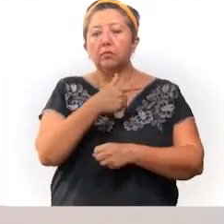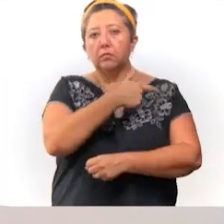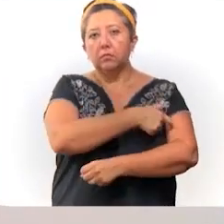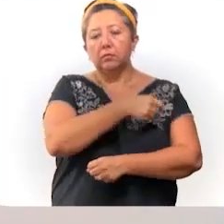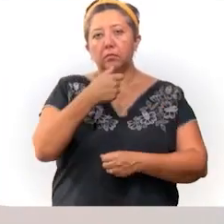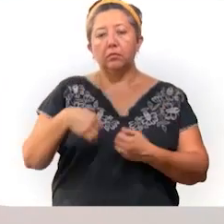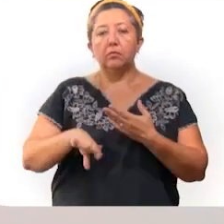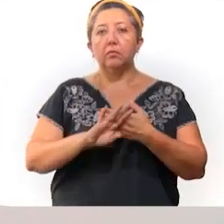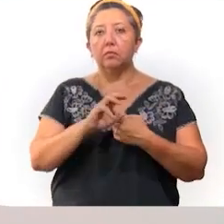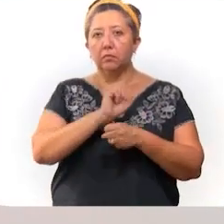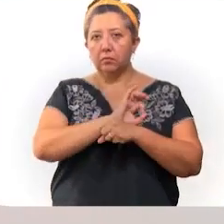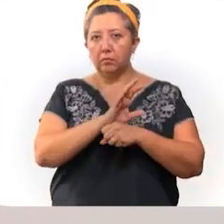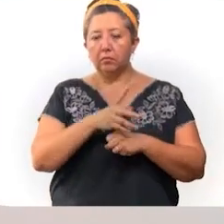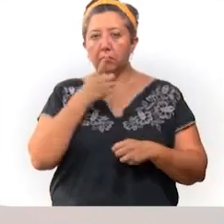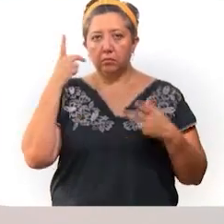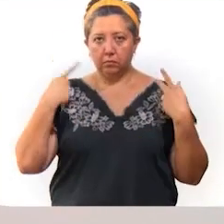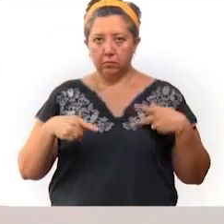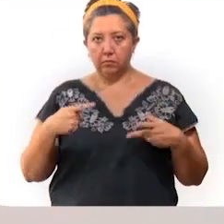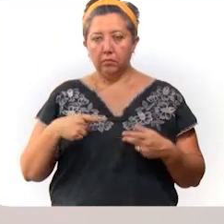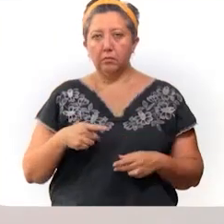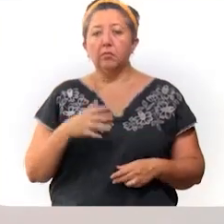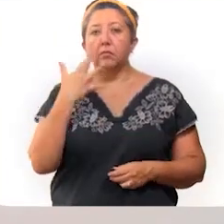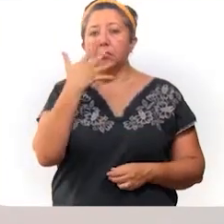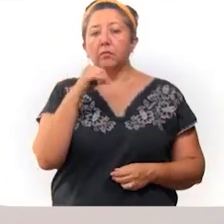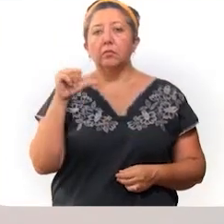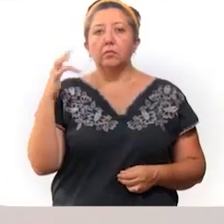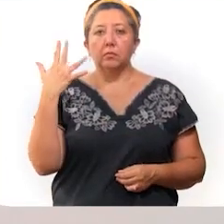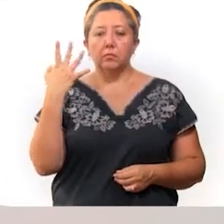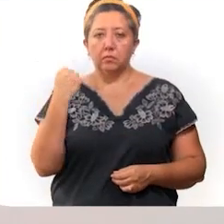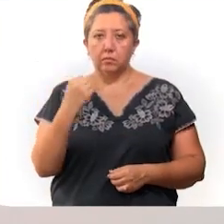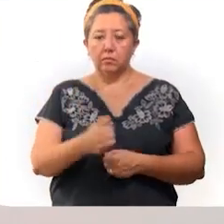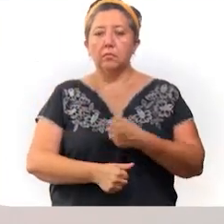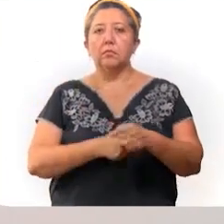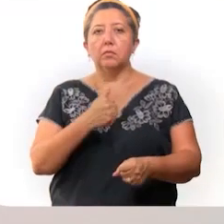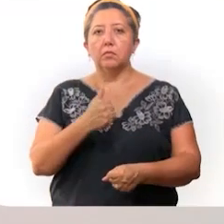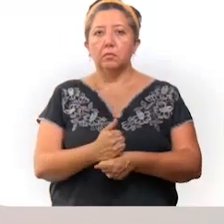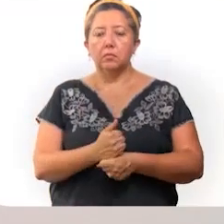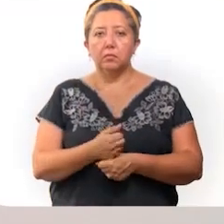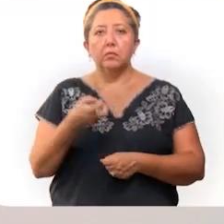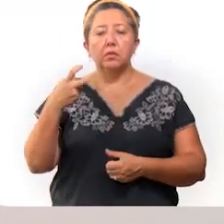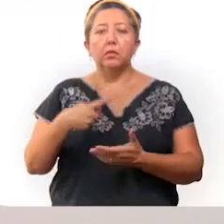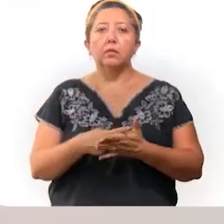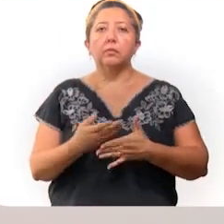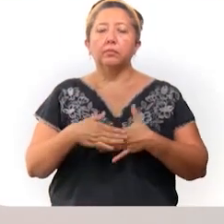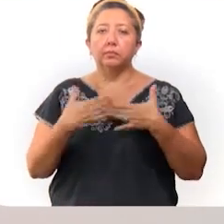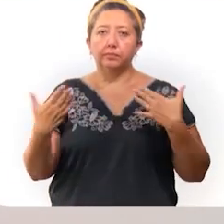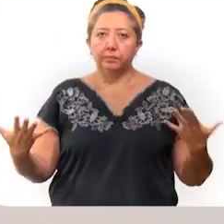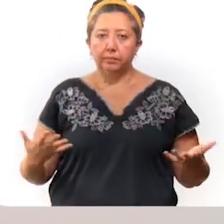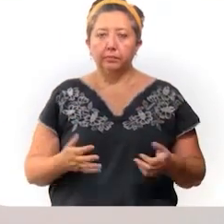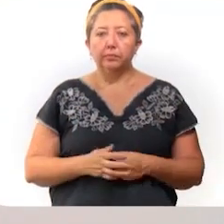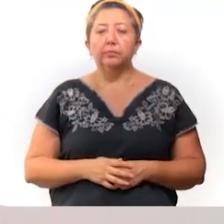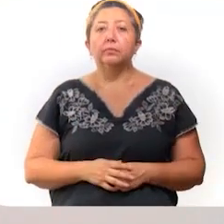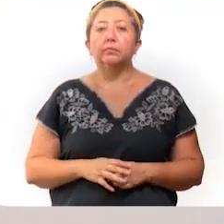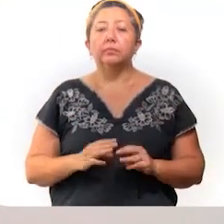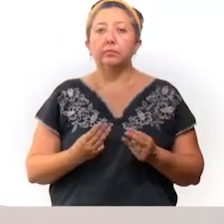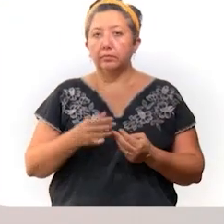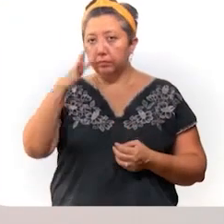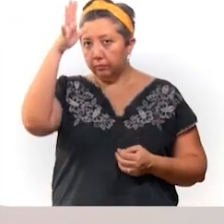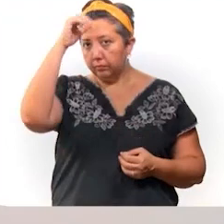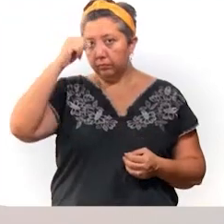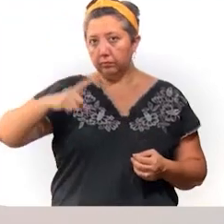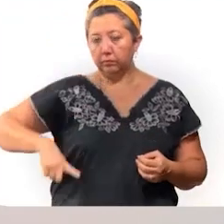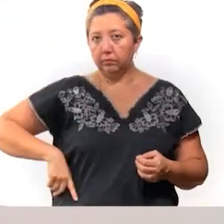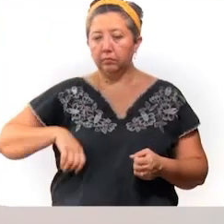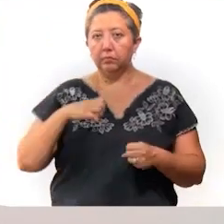vacunas contra el coronavirus a las personas de entre 50 a 59 años. Este proceso, que llevarán a cabo de manera coordinada